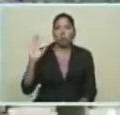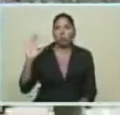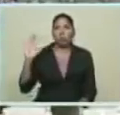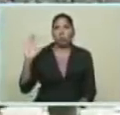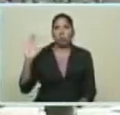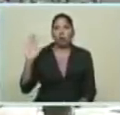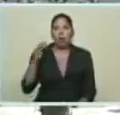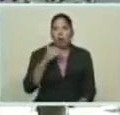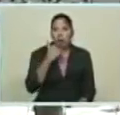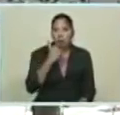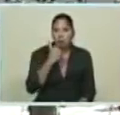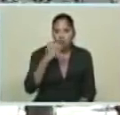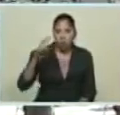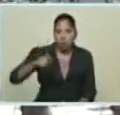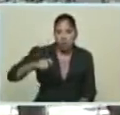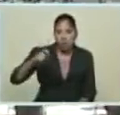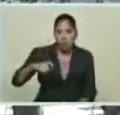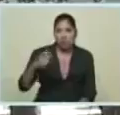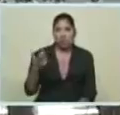fue necesario